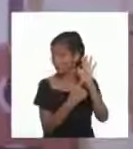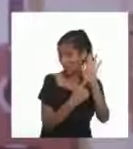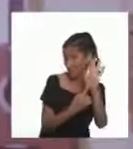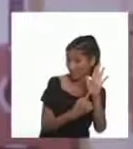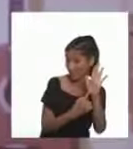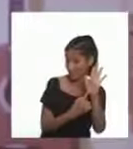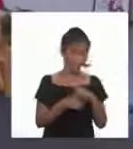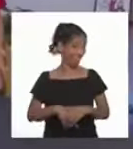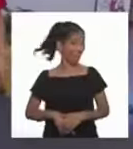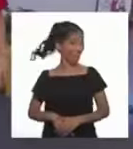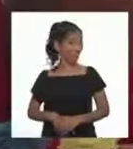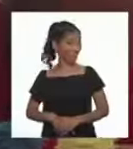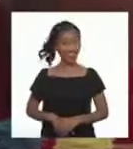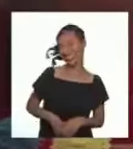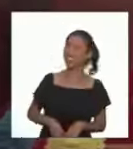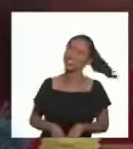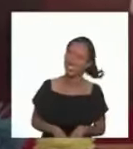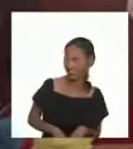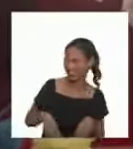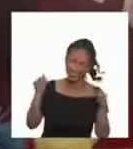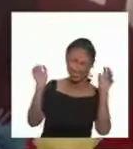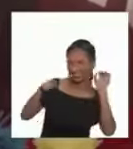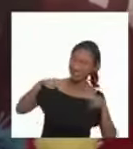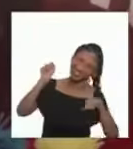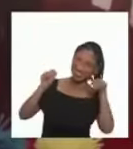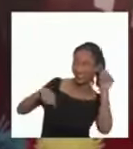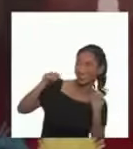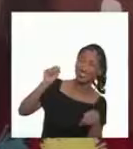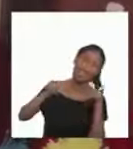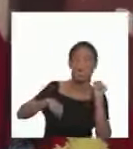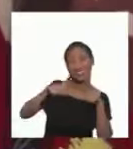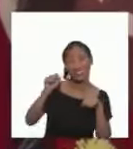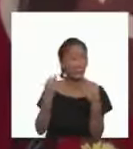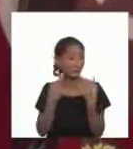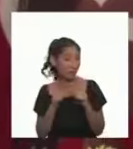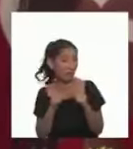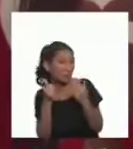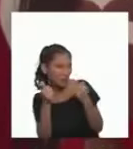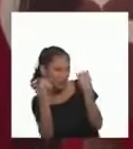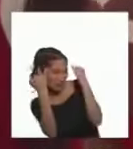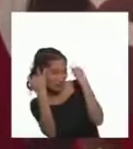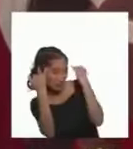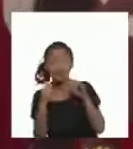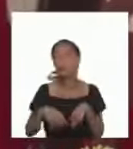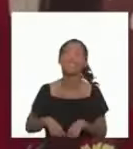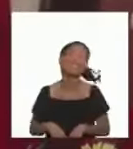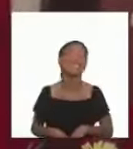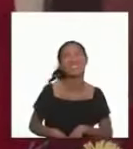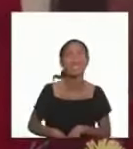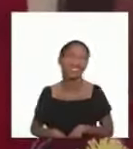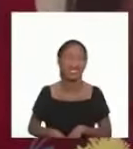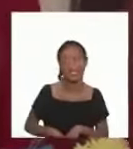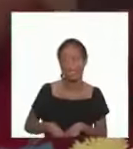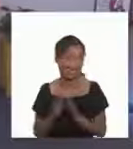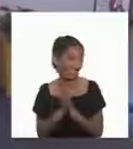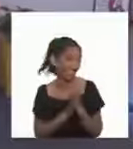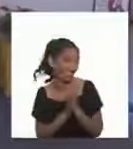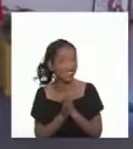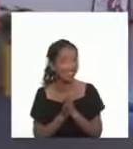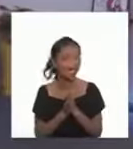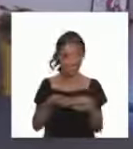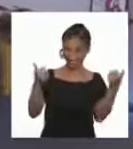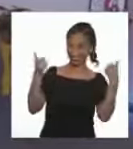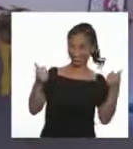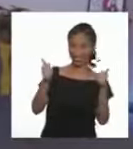familia. ¡Sí! ¡Sí! ¡Sí! ¡Pues me parece una gran idea! ¡Es una idea fantástica! Muy